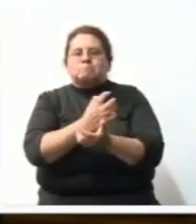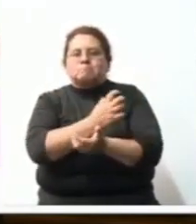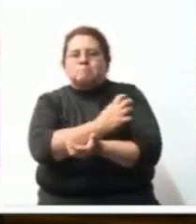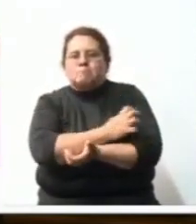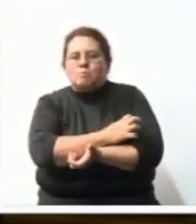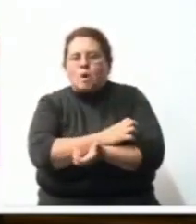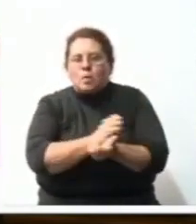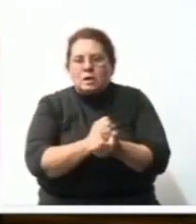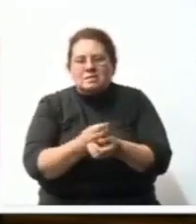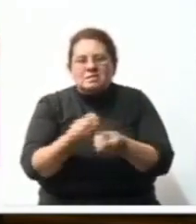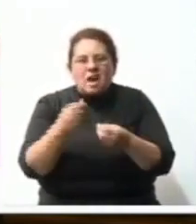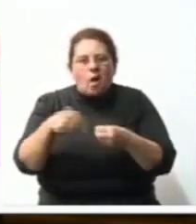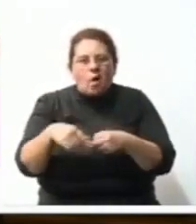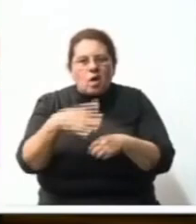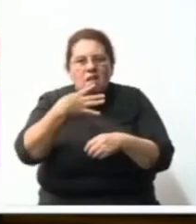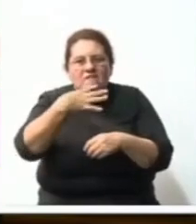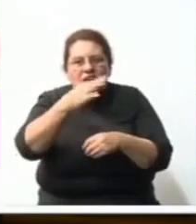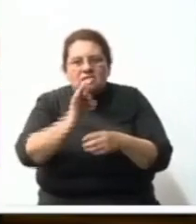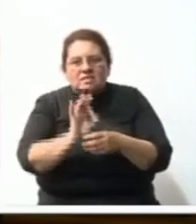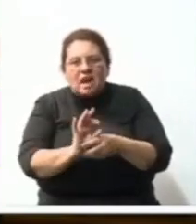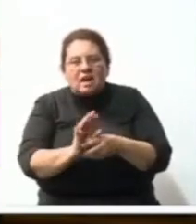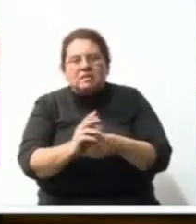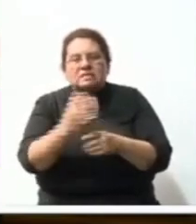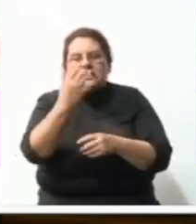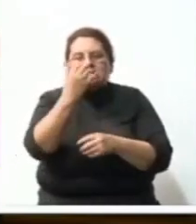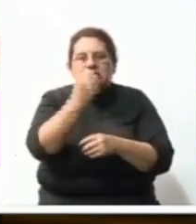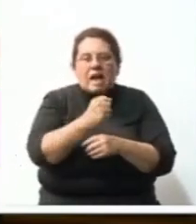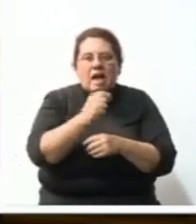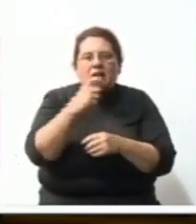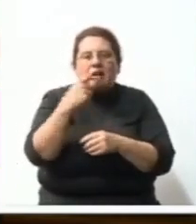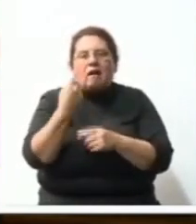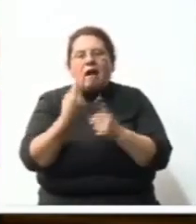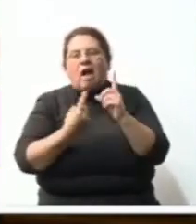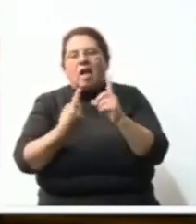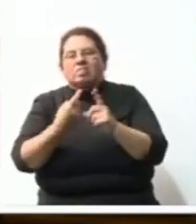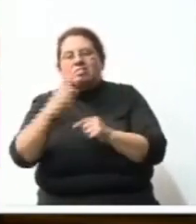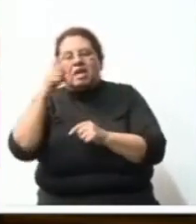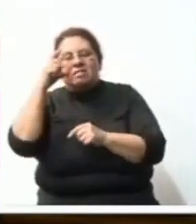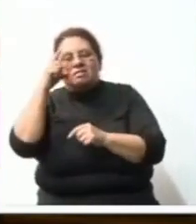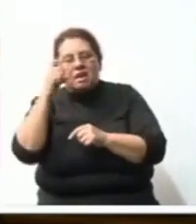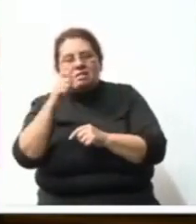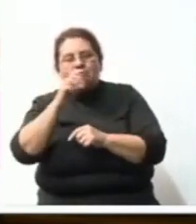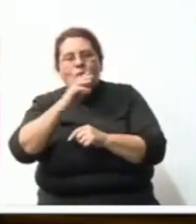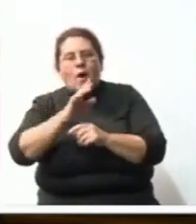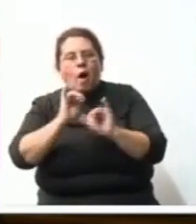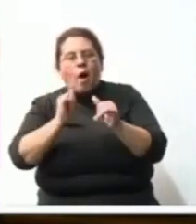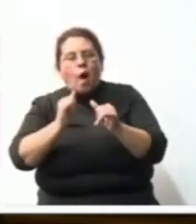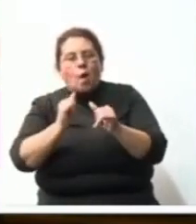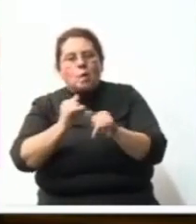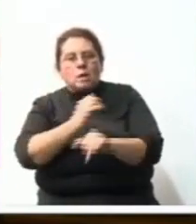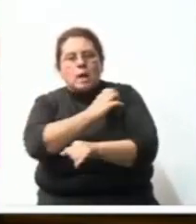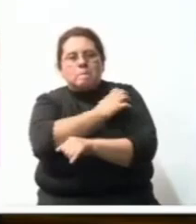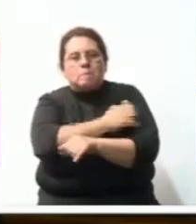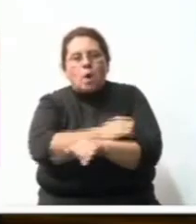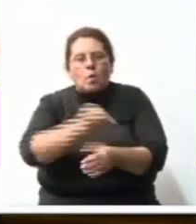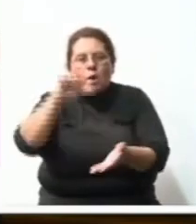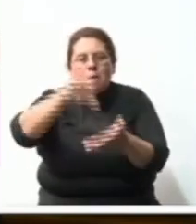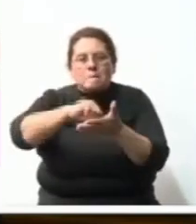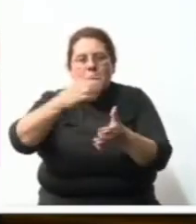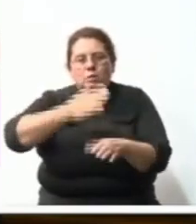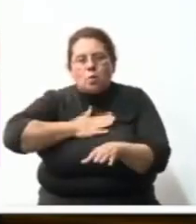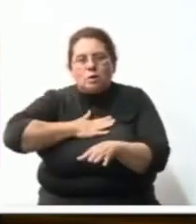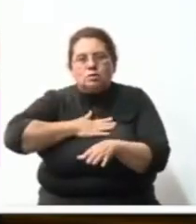hoy la realidad de seis de cada diez pibes que son pobres en este país esos empresarios que tanto defiende